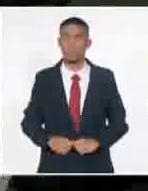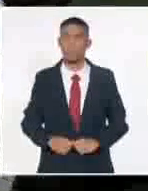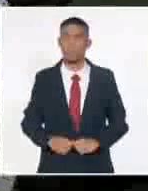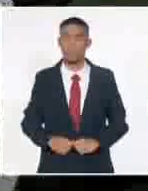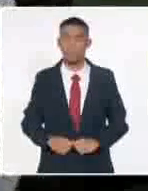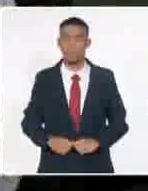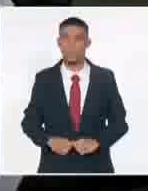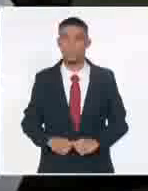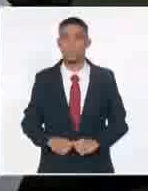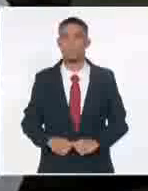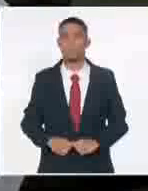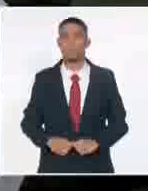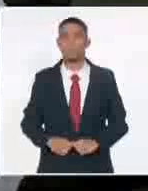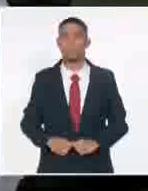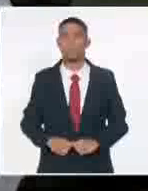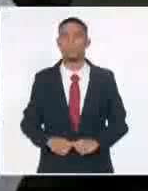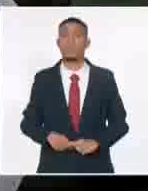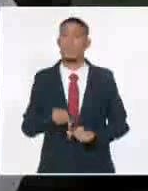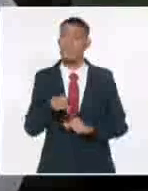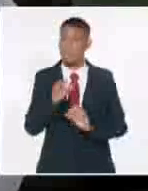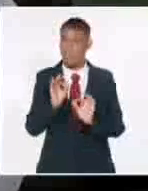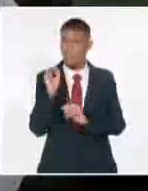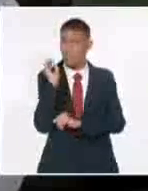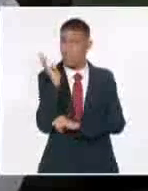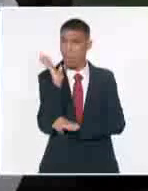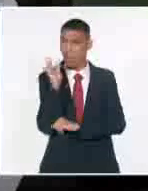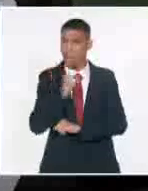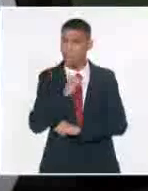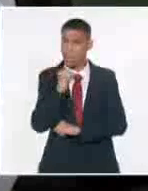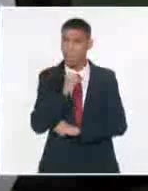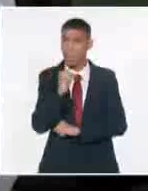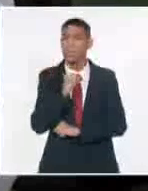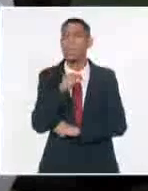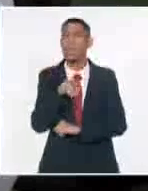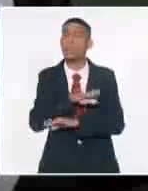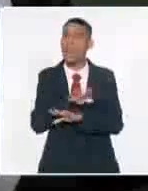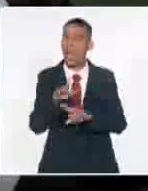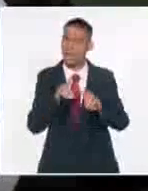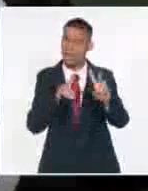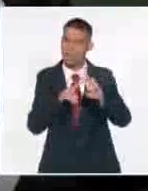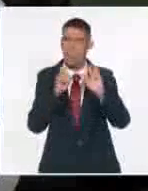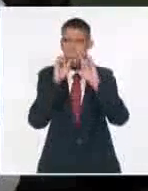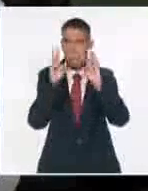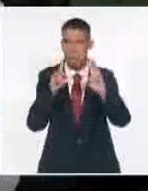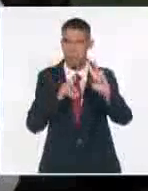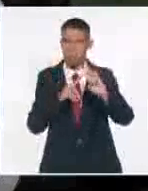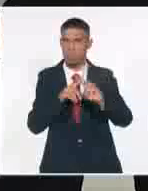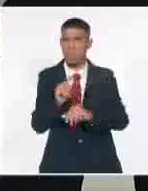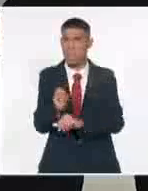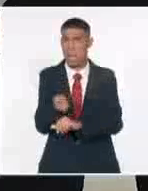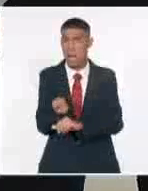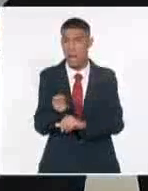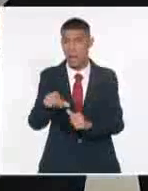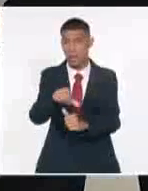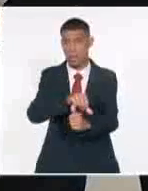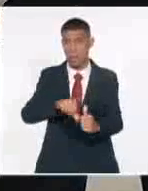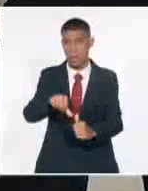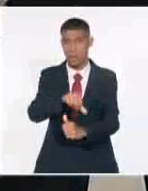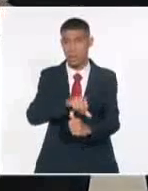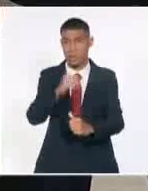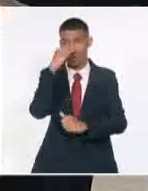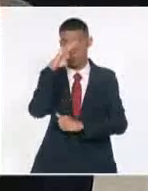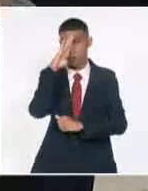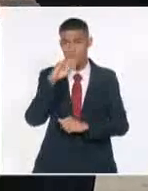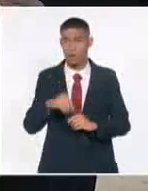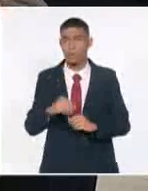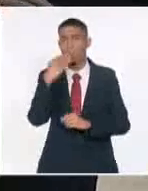palestino. Esta conferencia está siendo transmitida en vivo por el canal de noticias Canal Caribe,